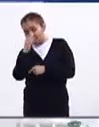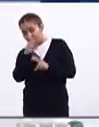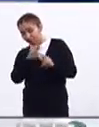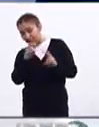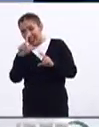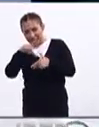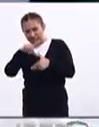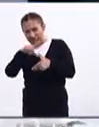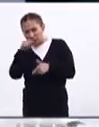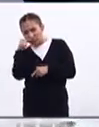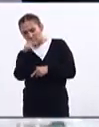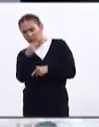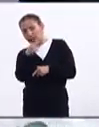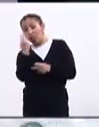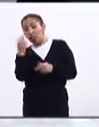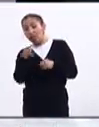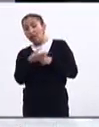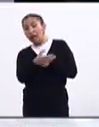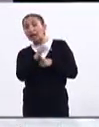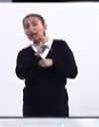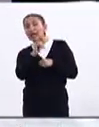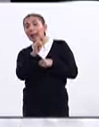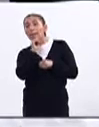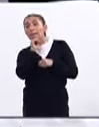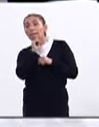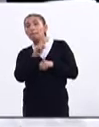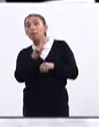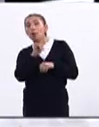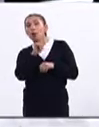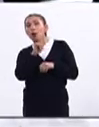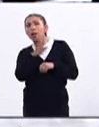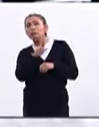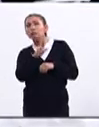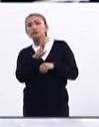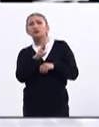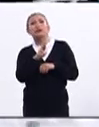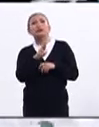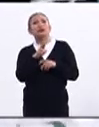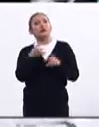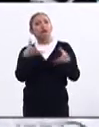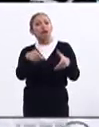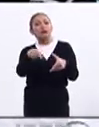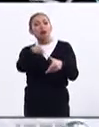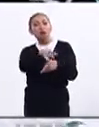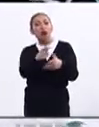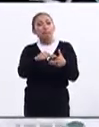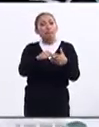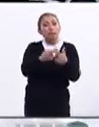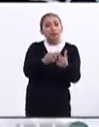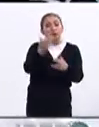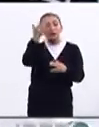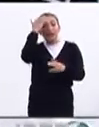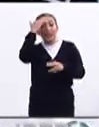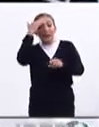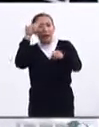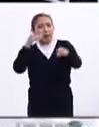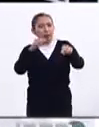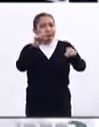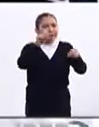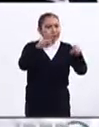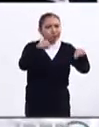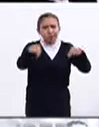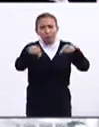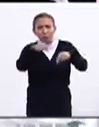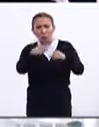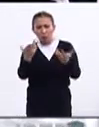en temas latinoamericanos denominaron la izquierda popular. Es decir, donde van a surgir liderazgos